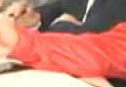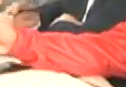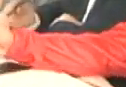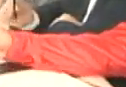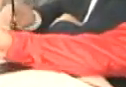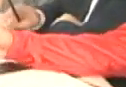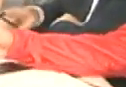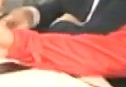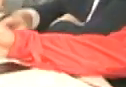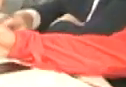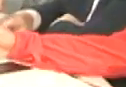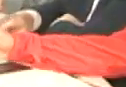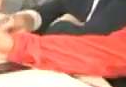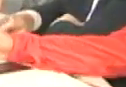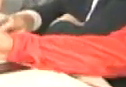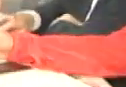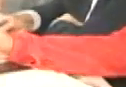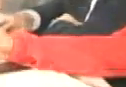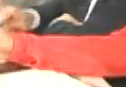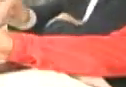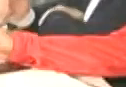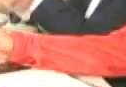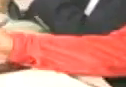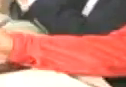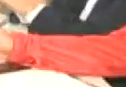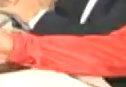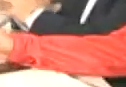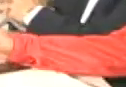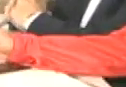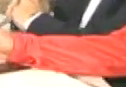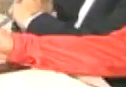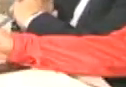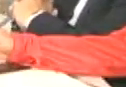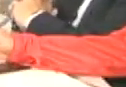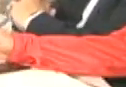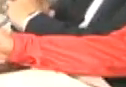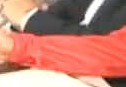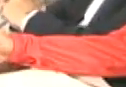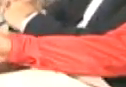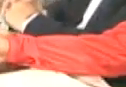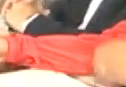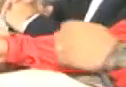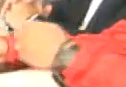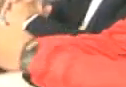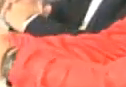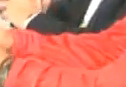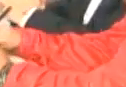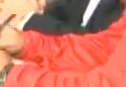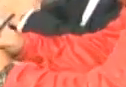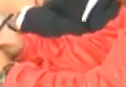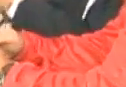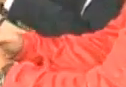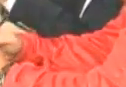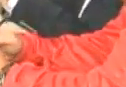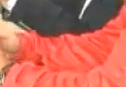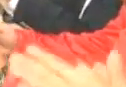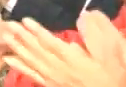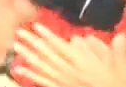lunes 14 ya 14 de noviembre quedan nueve días para mi cumpleaños